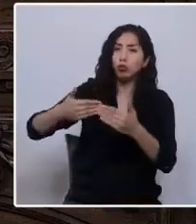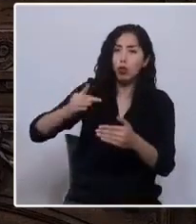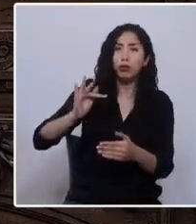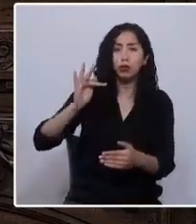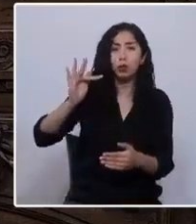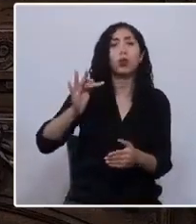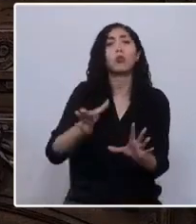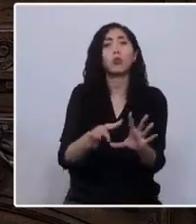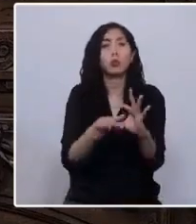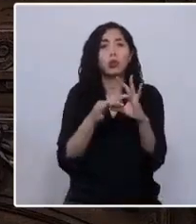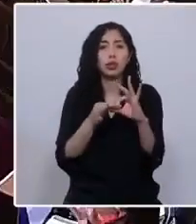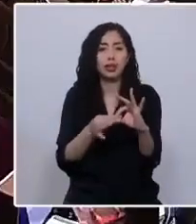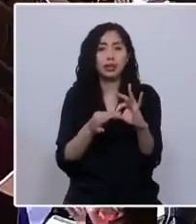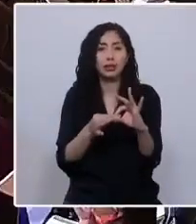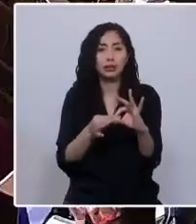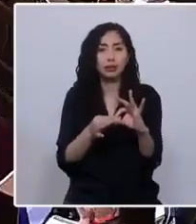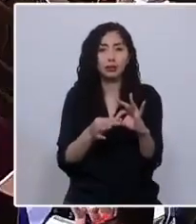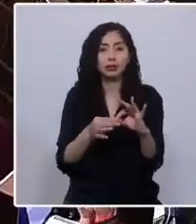gracias